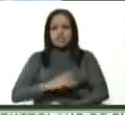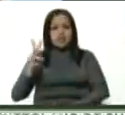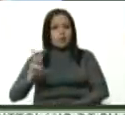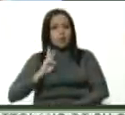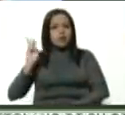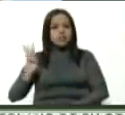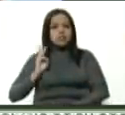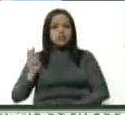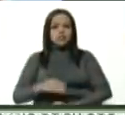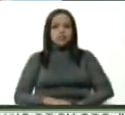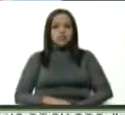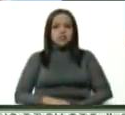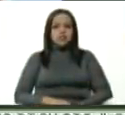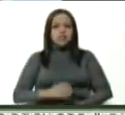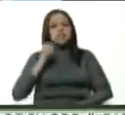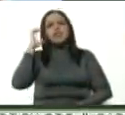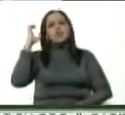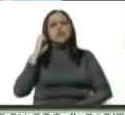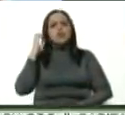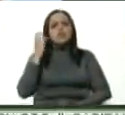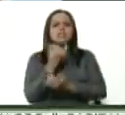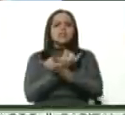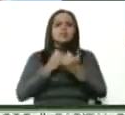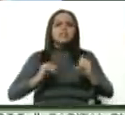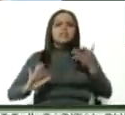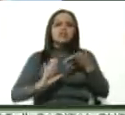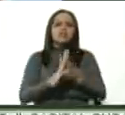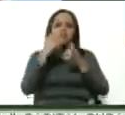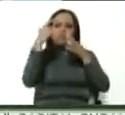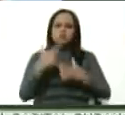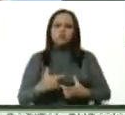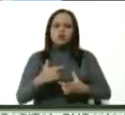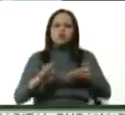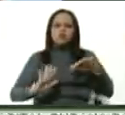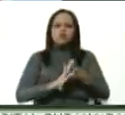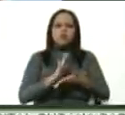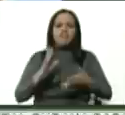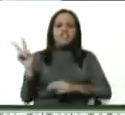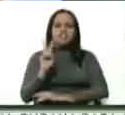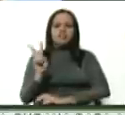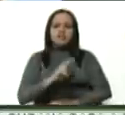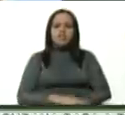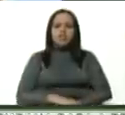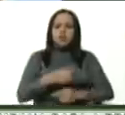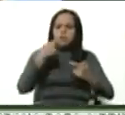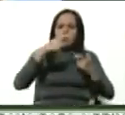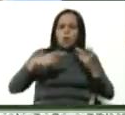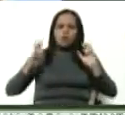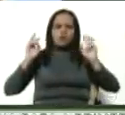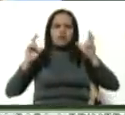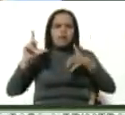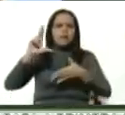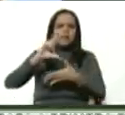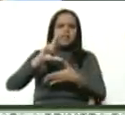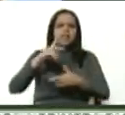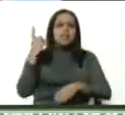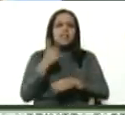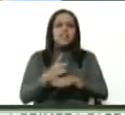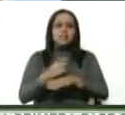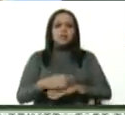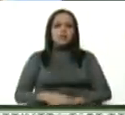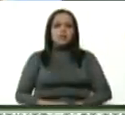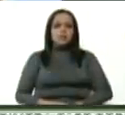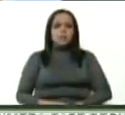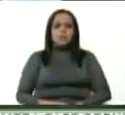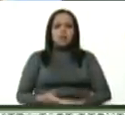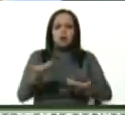más bien que Europa se independice en su posición sobre Venezuela y sobre muchos asuntos de América Latina que debemos tratar de